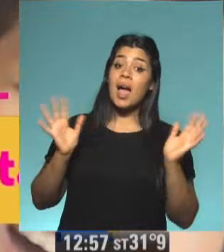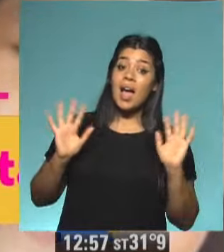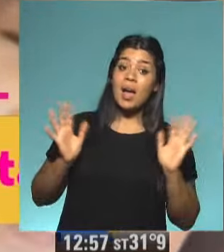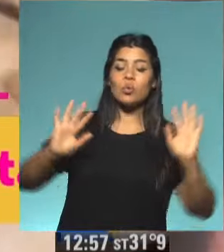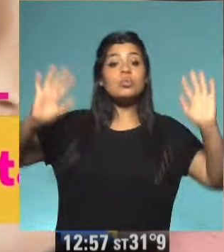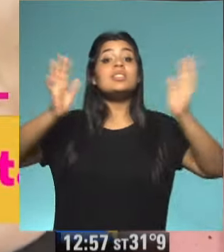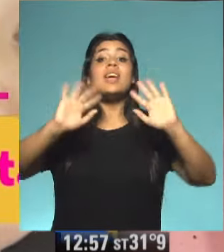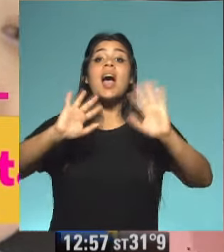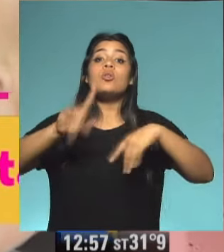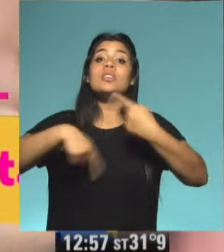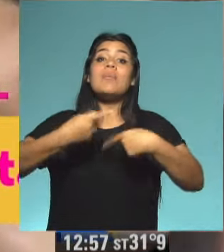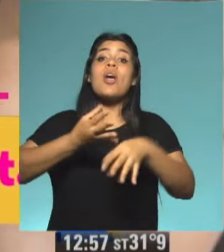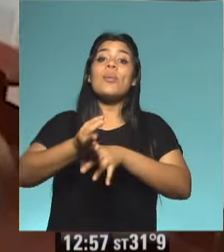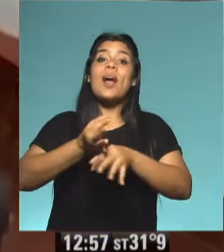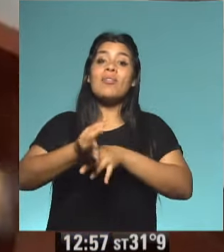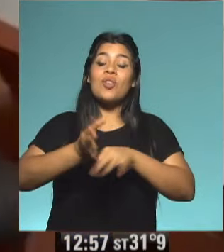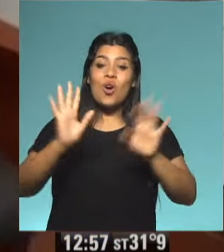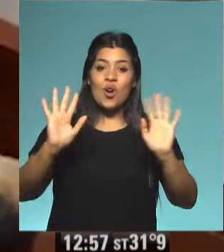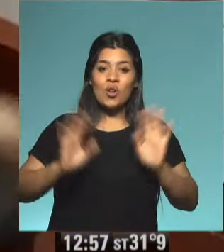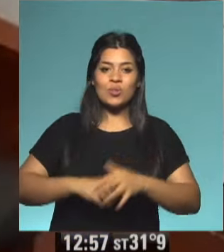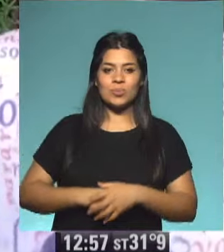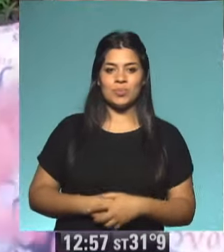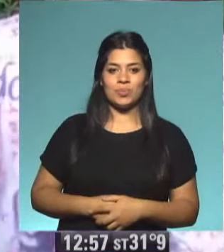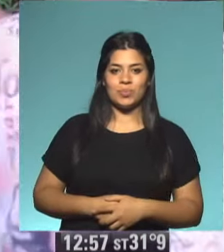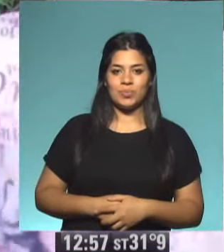¡Chao! ¡Seguimos educando!